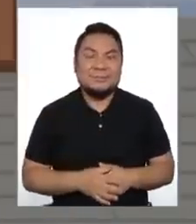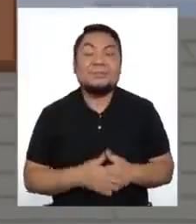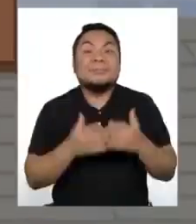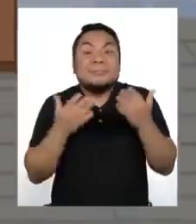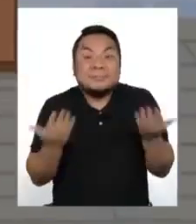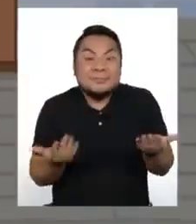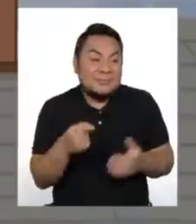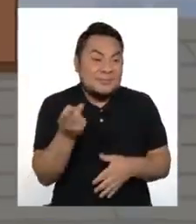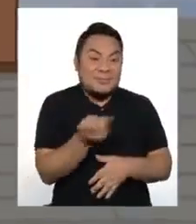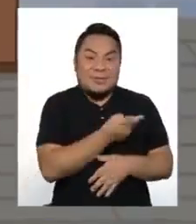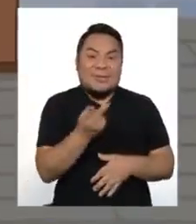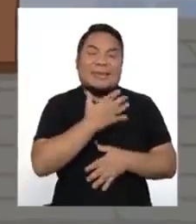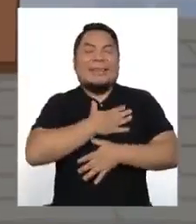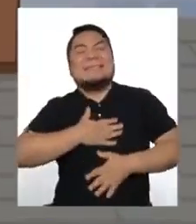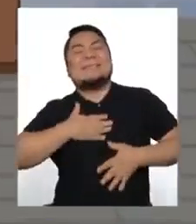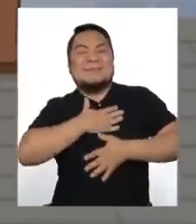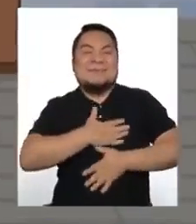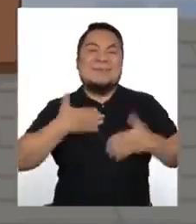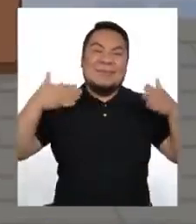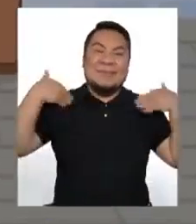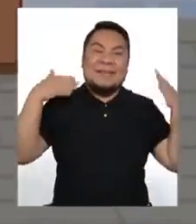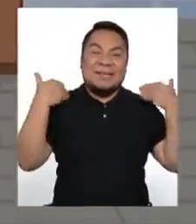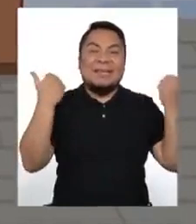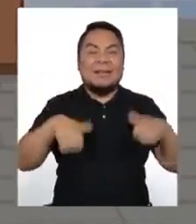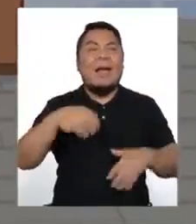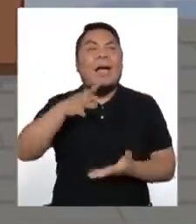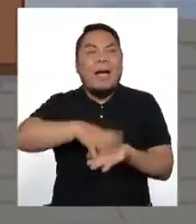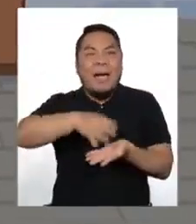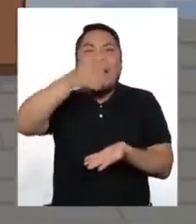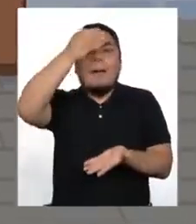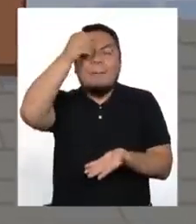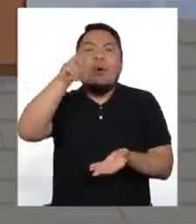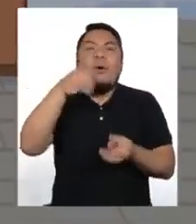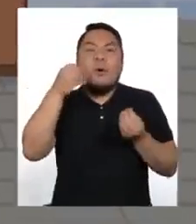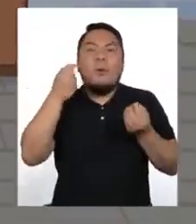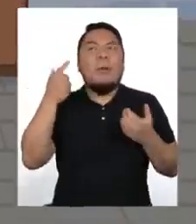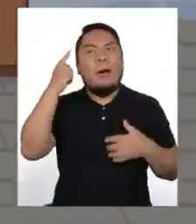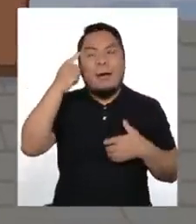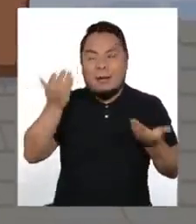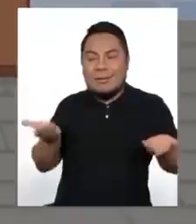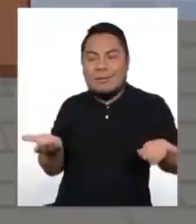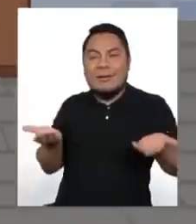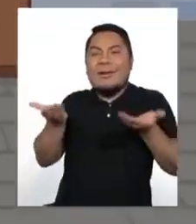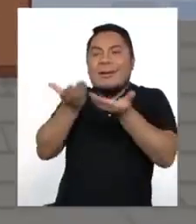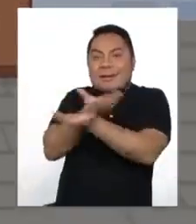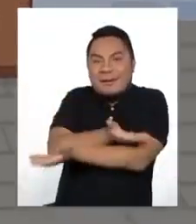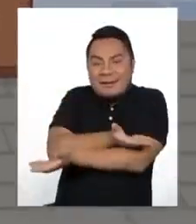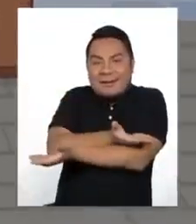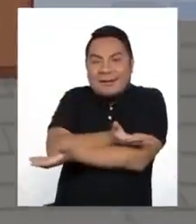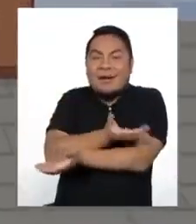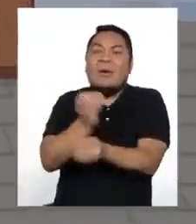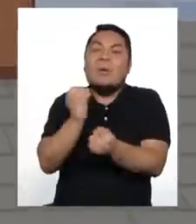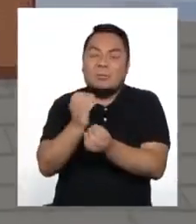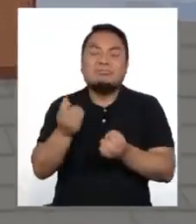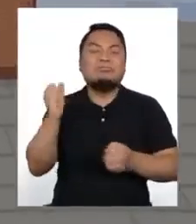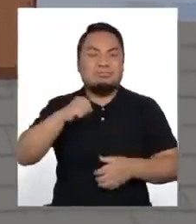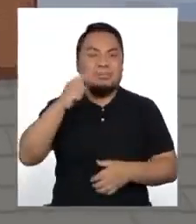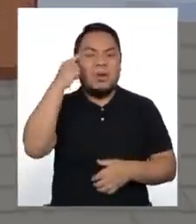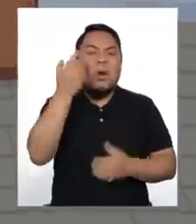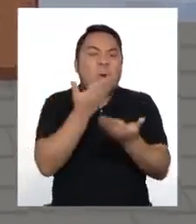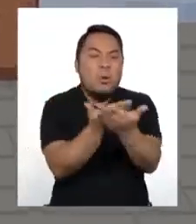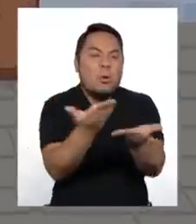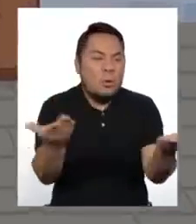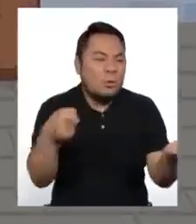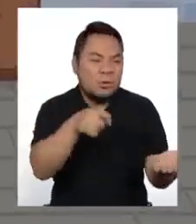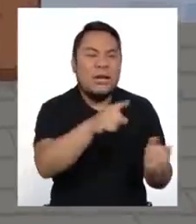Andrea y Tomás se han divertido mucho y han aprendido a hacer intercambios, canjes o trueques con objetos que